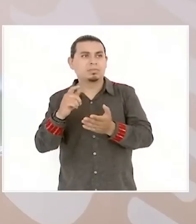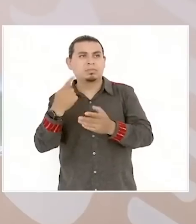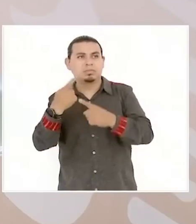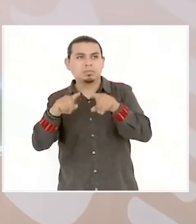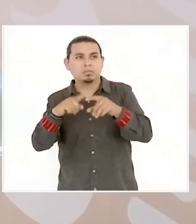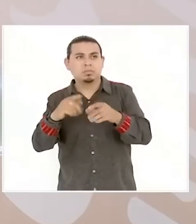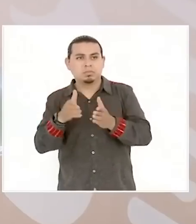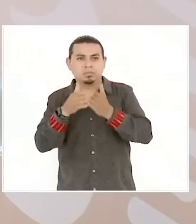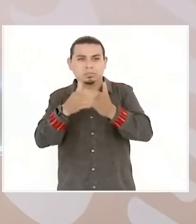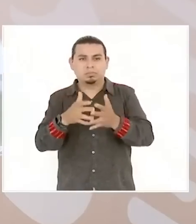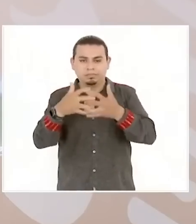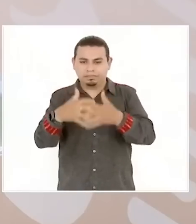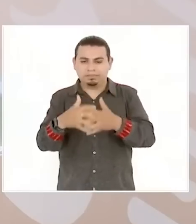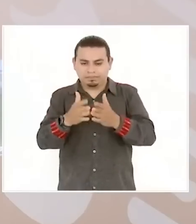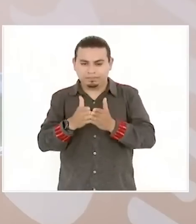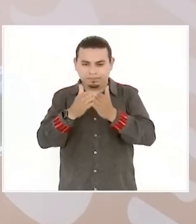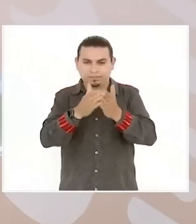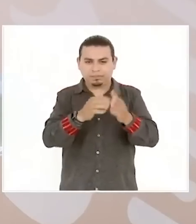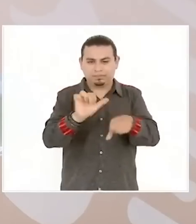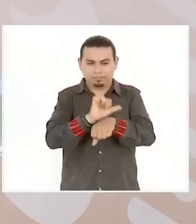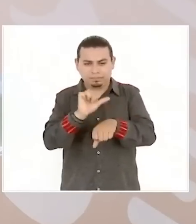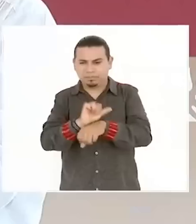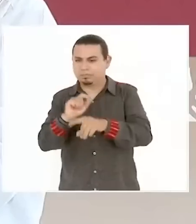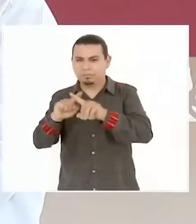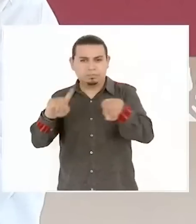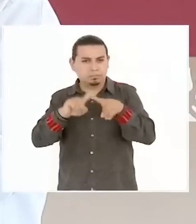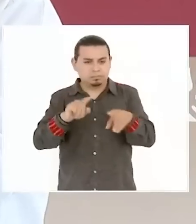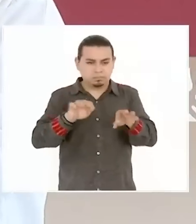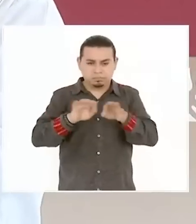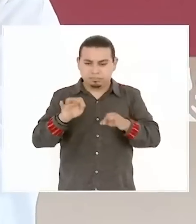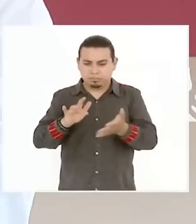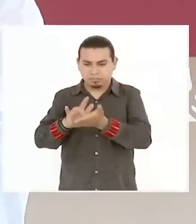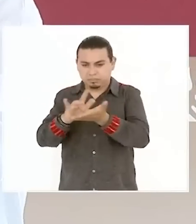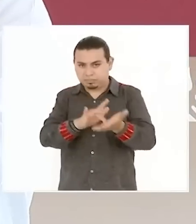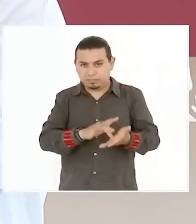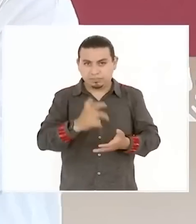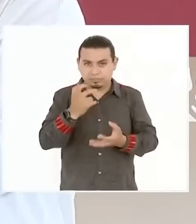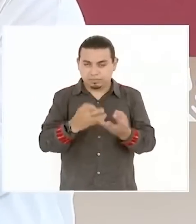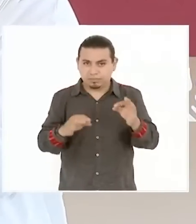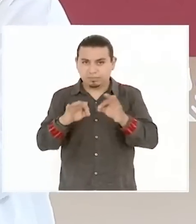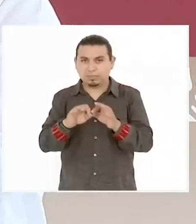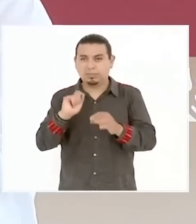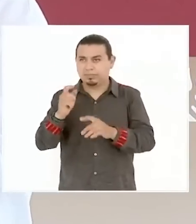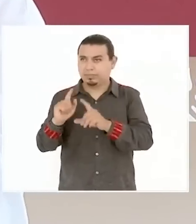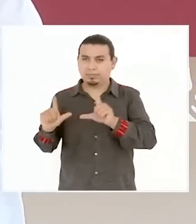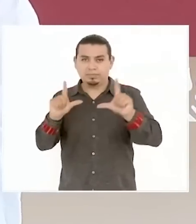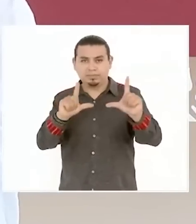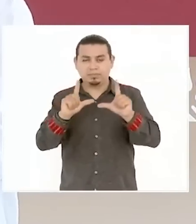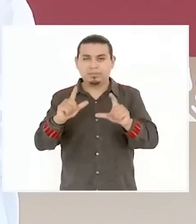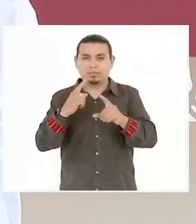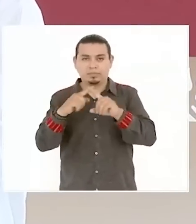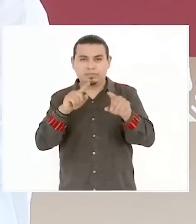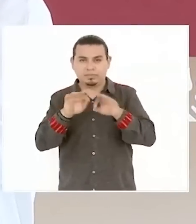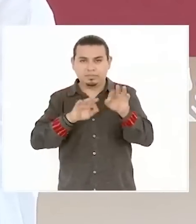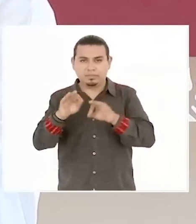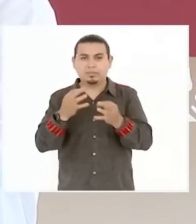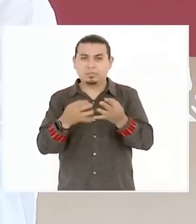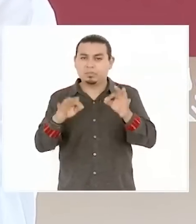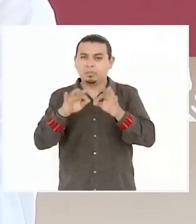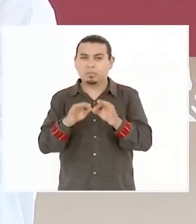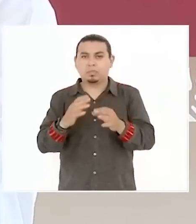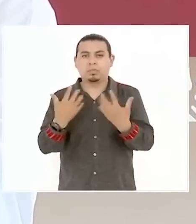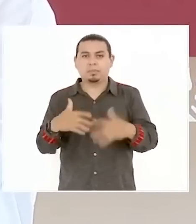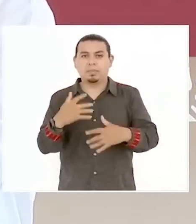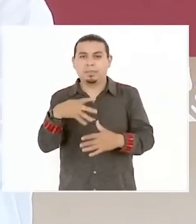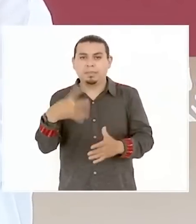con motores y vehículos, entre otras acciones. Estos trabajos de infraestructura de transporte están generando